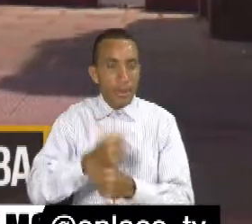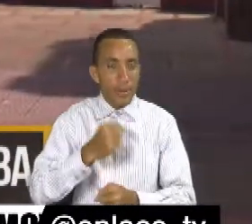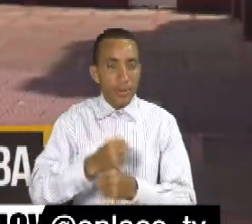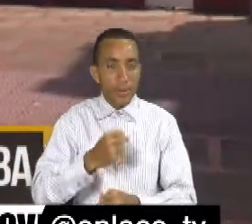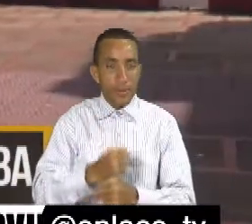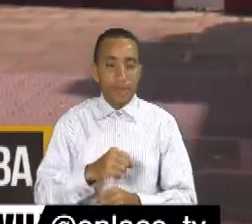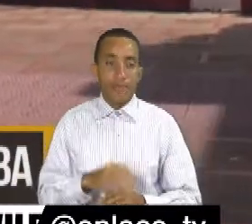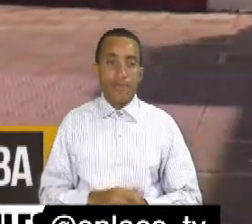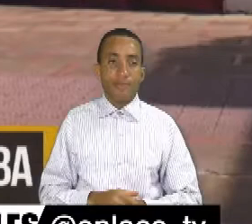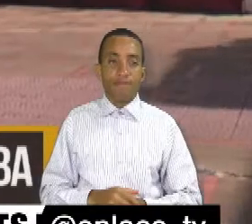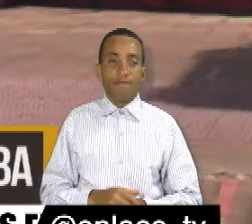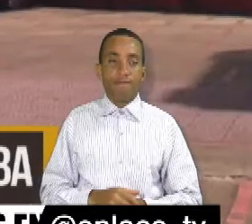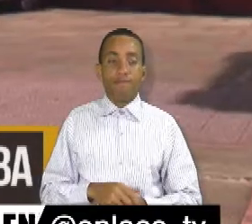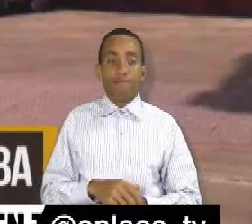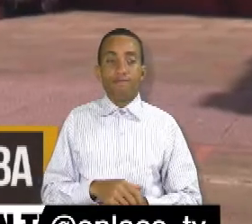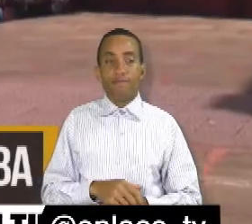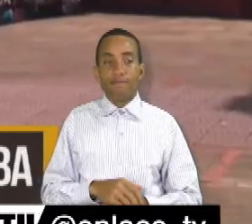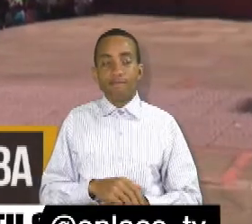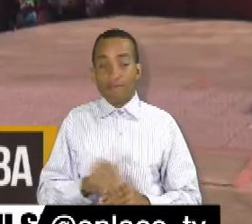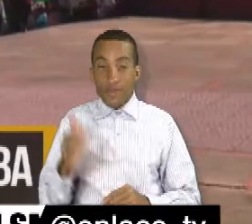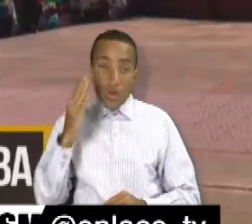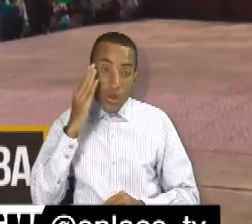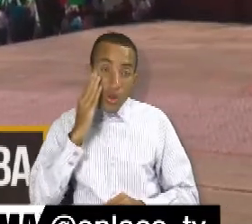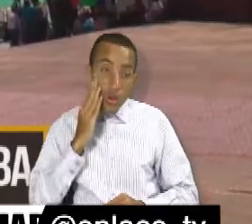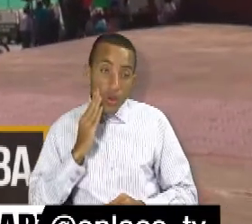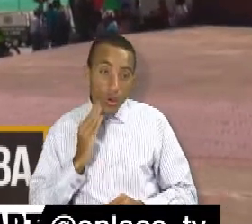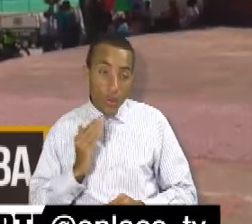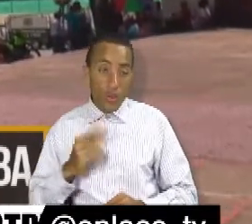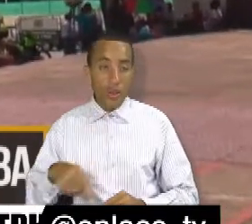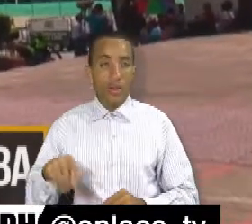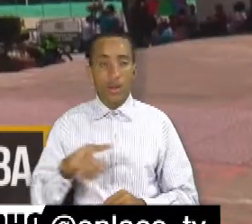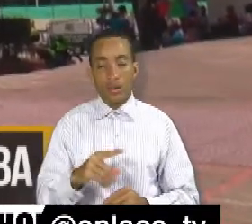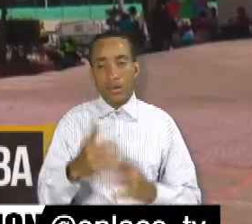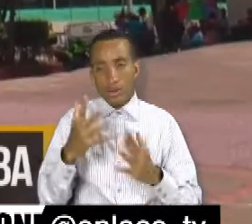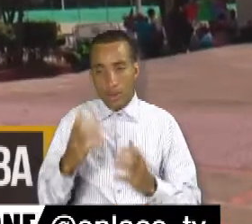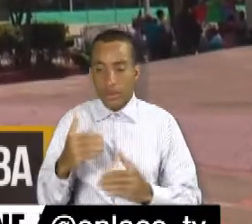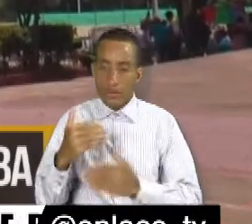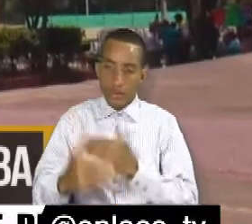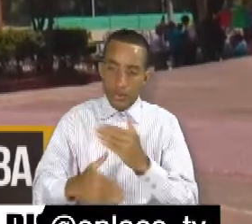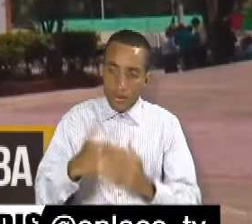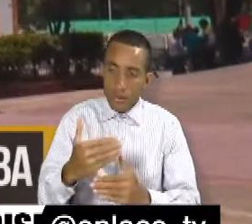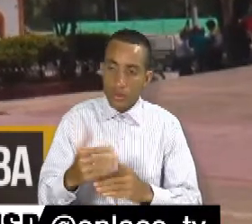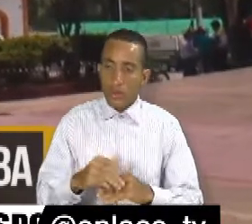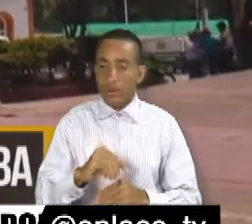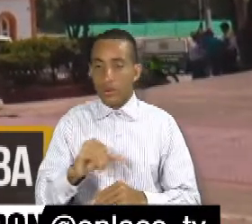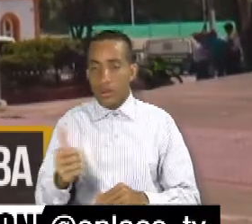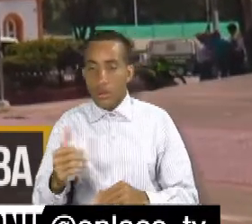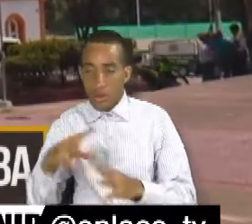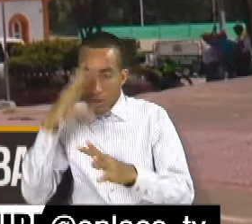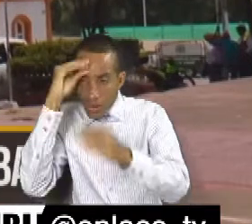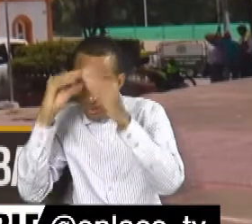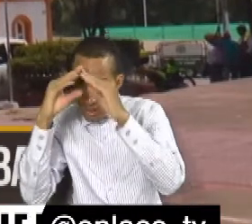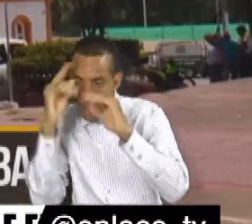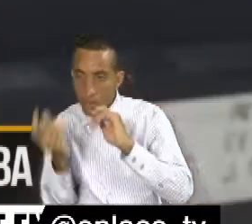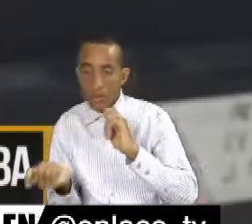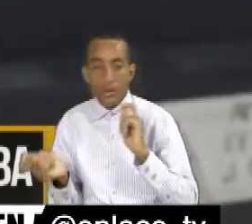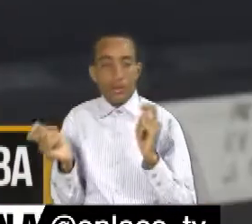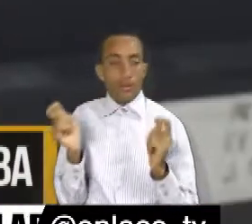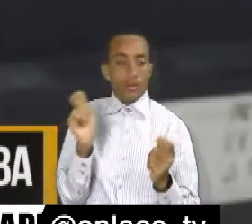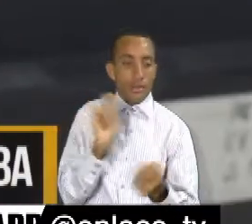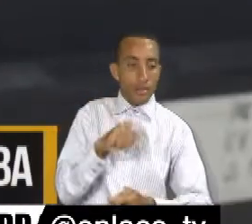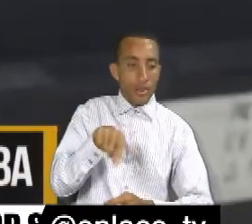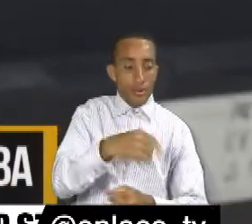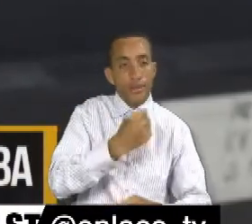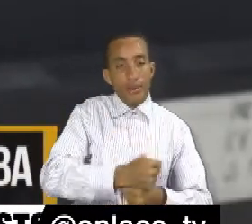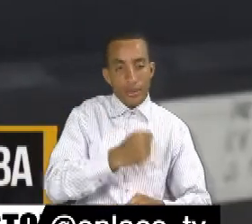la Función Pública, el programa Estado Joven tiene como propósito facilitar los procesos de transición del ciclo de aprendizaje al mercado laboral de los jóvenes